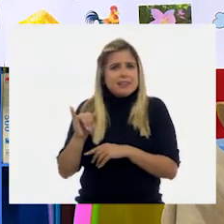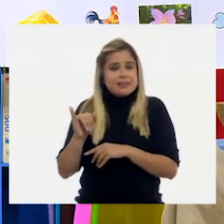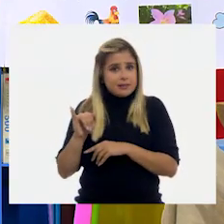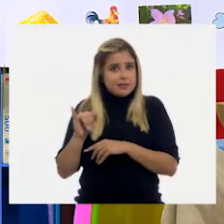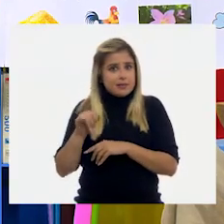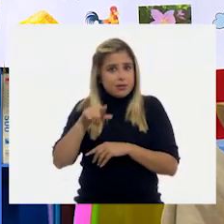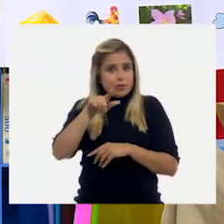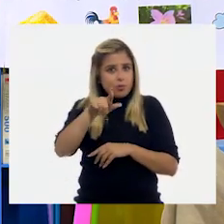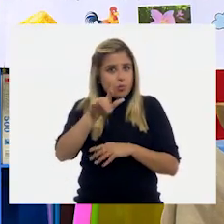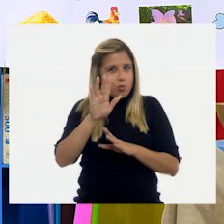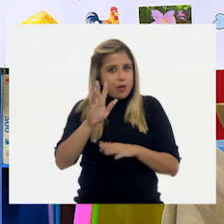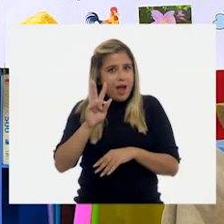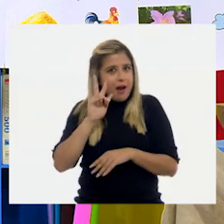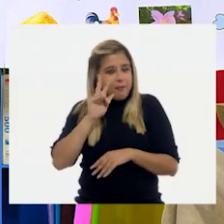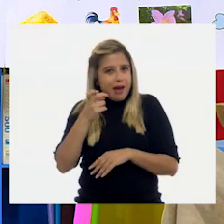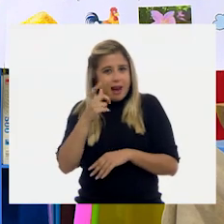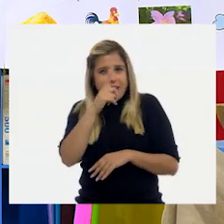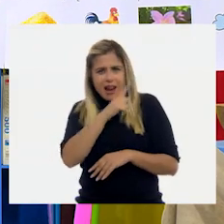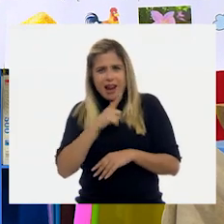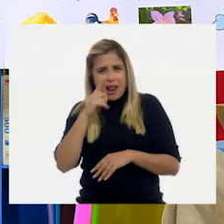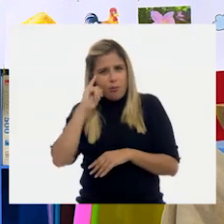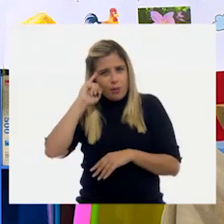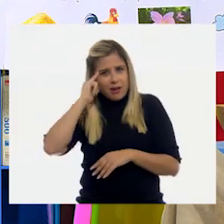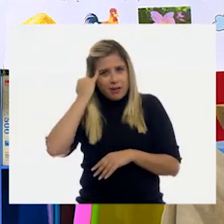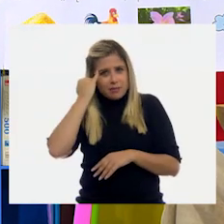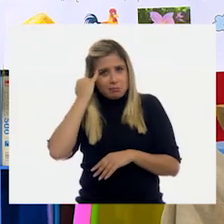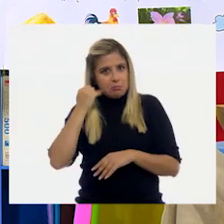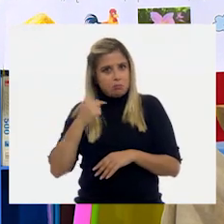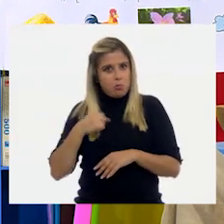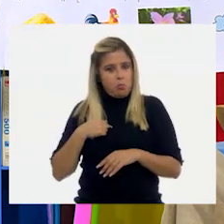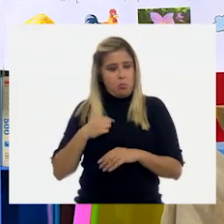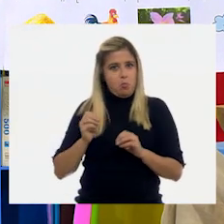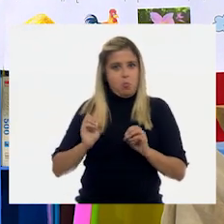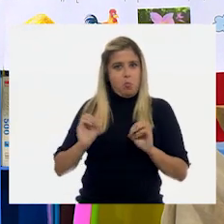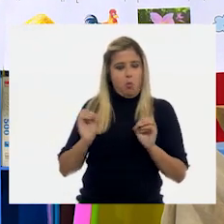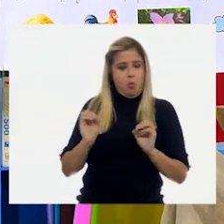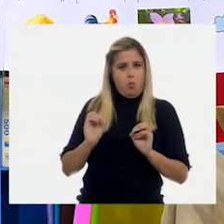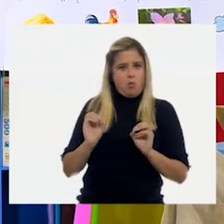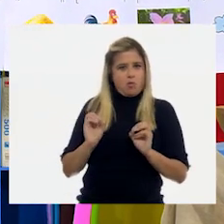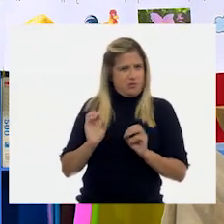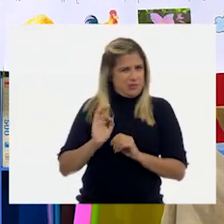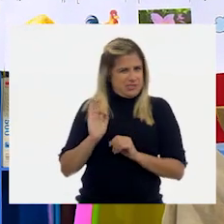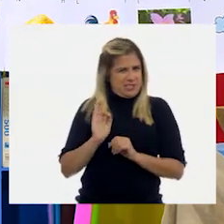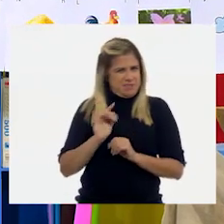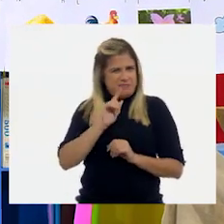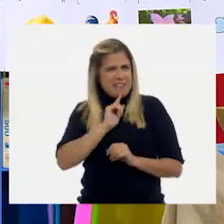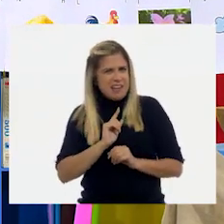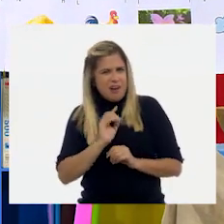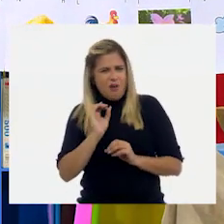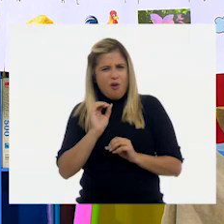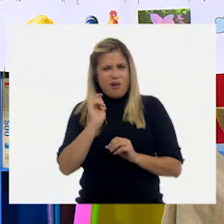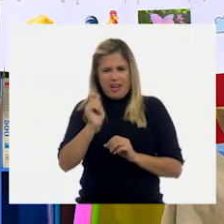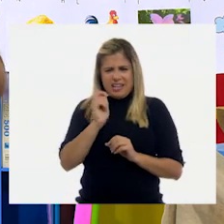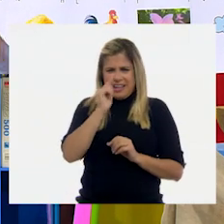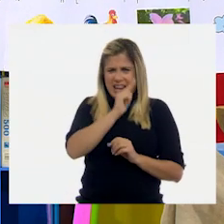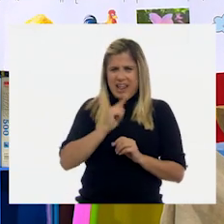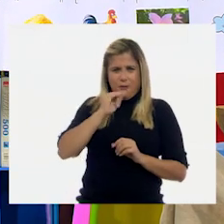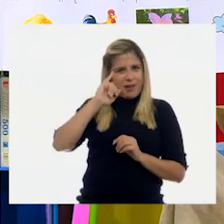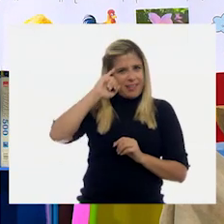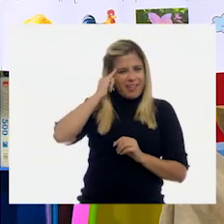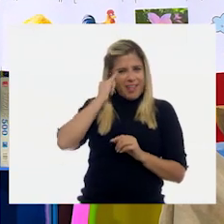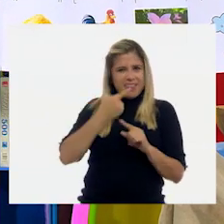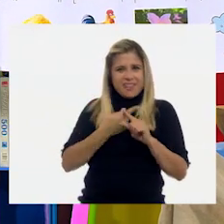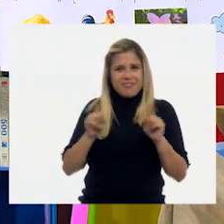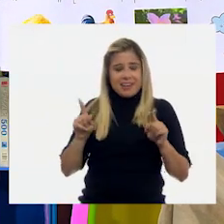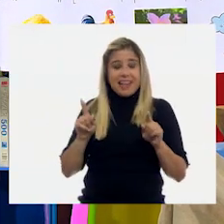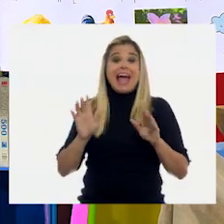¿Ustedes habían escuchado sobre esa lengua? La verdad es que yo no. ¿Nos estarán mintiendo? A ver, ¿por qué no? Antes